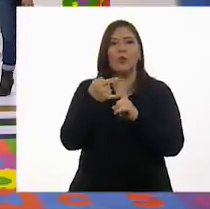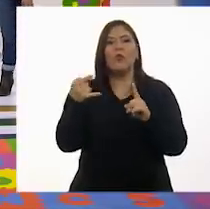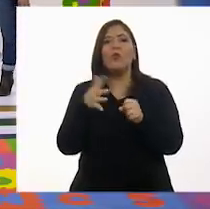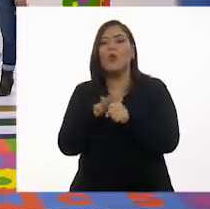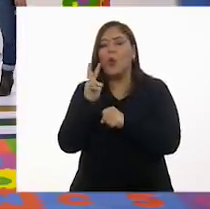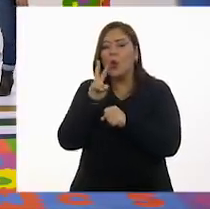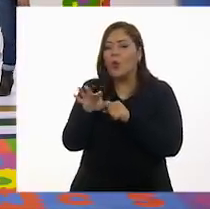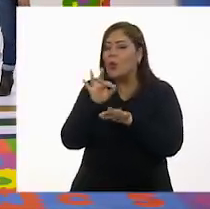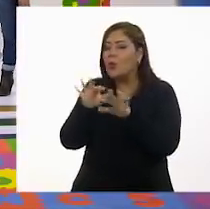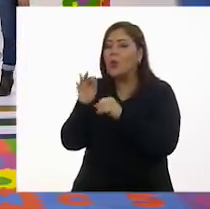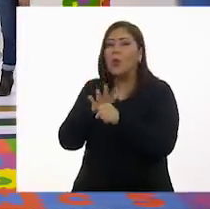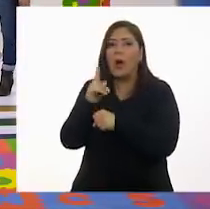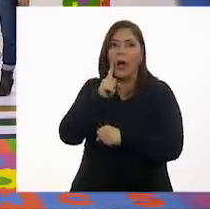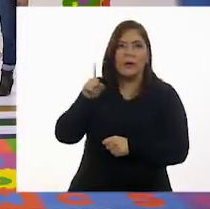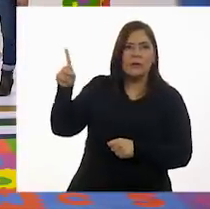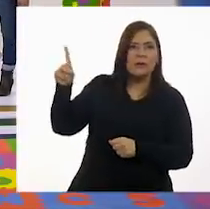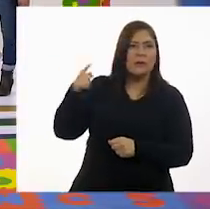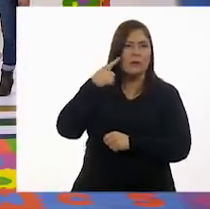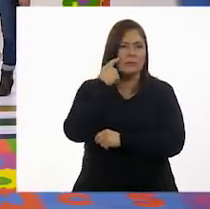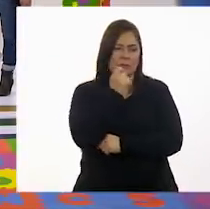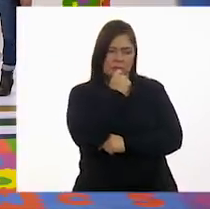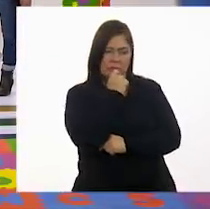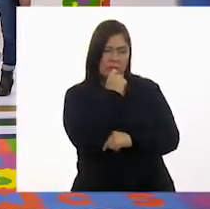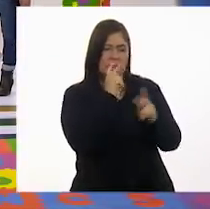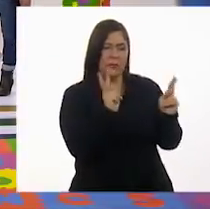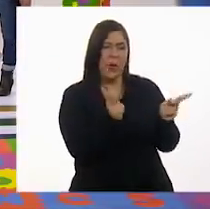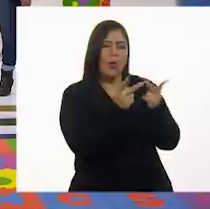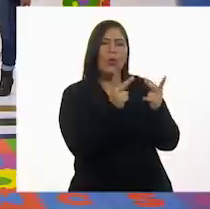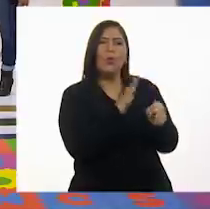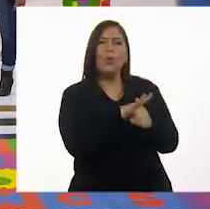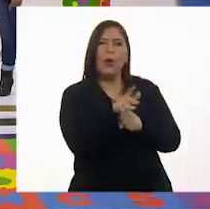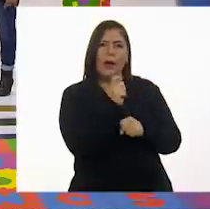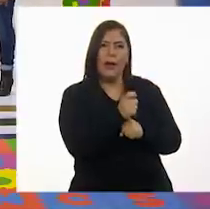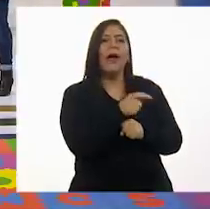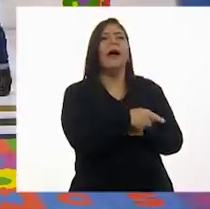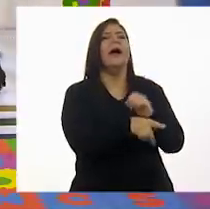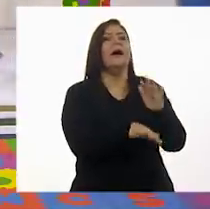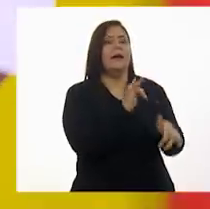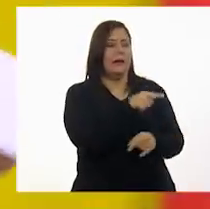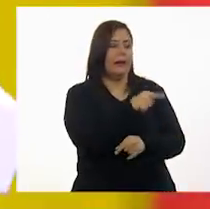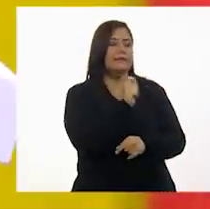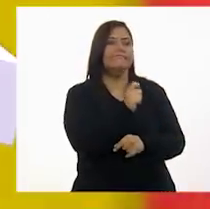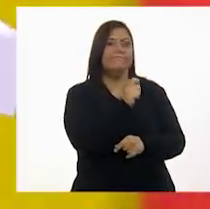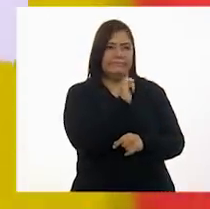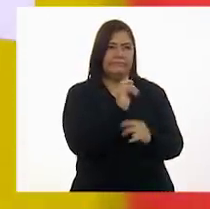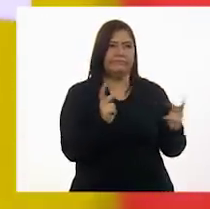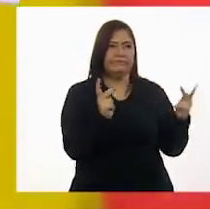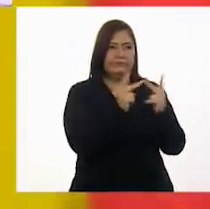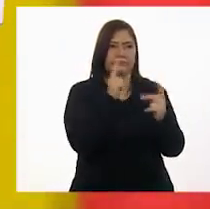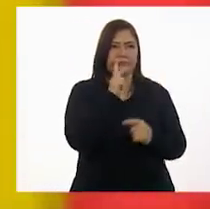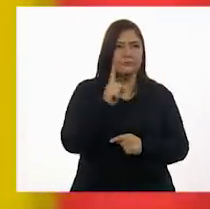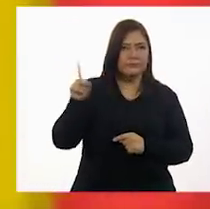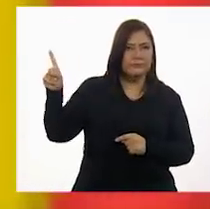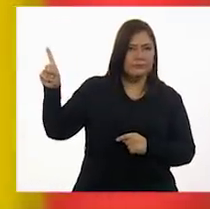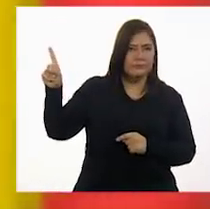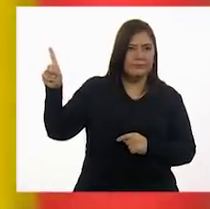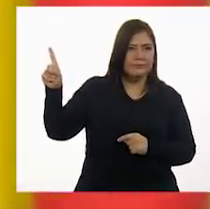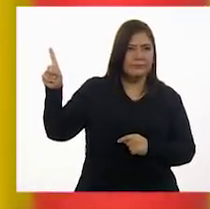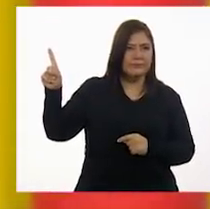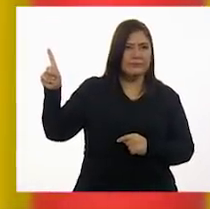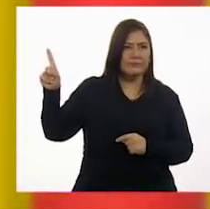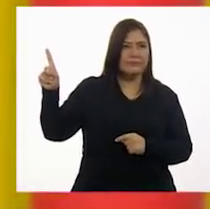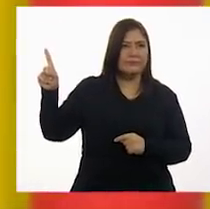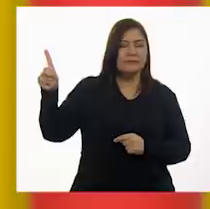a ver, ¿a cuál se parece? Creo que se parece a esta. Ah, muy bien. Bueno, y si